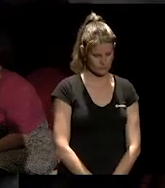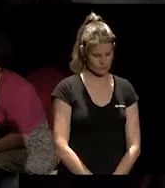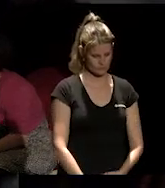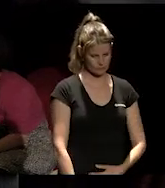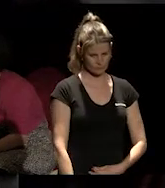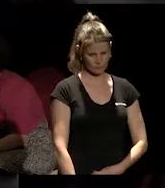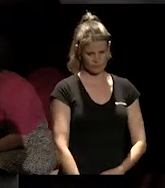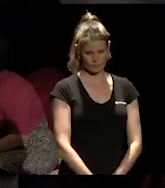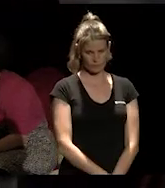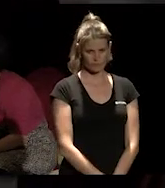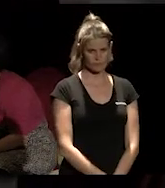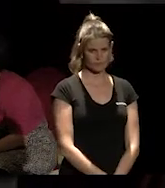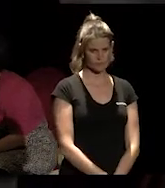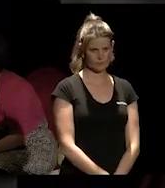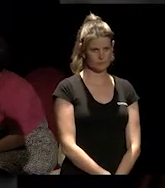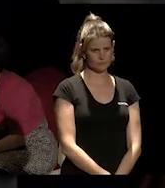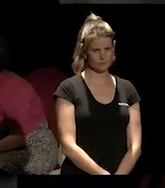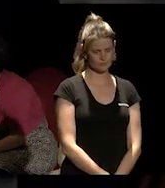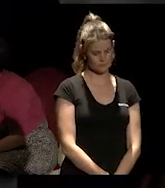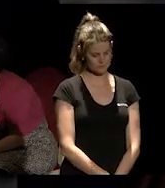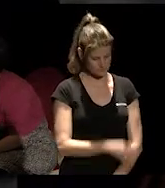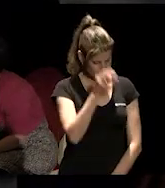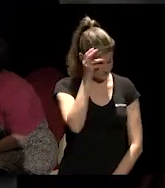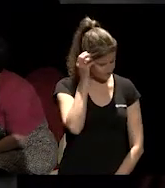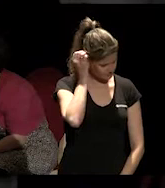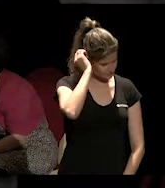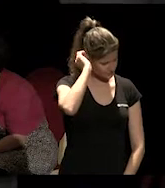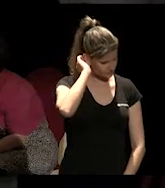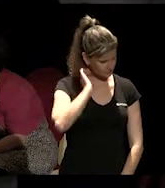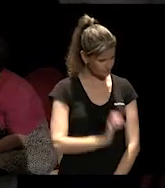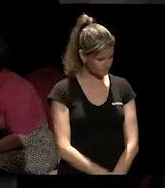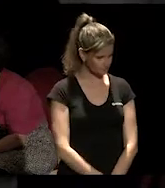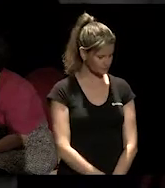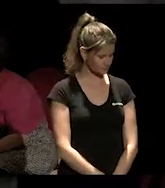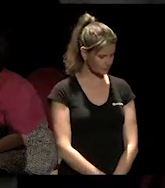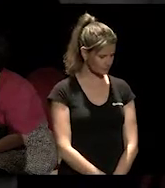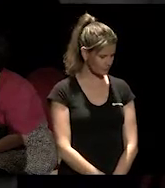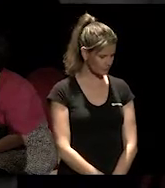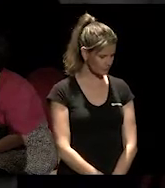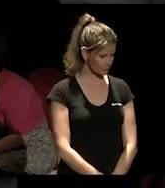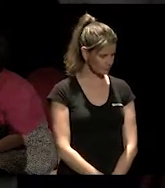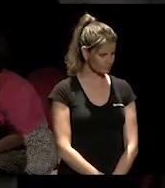soon, for the wheel's still in spin, and there's no telling who